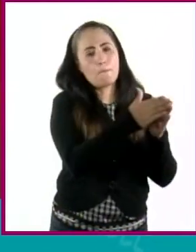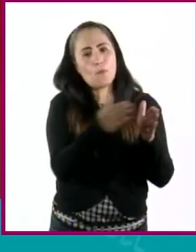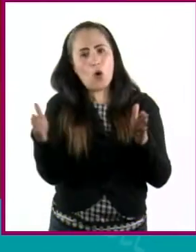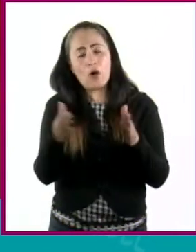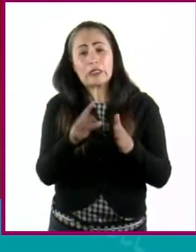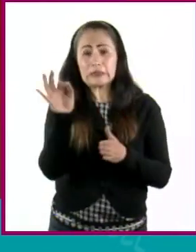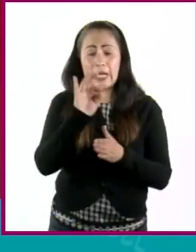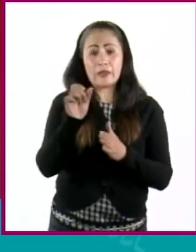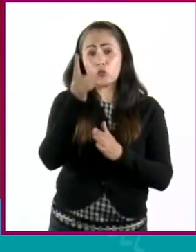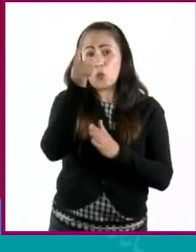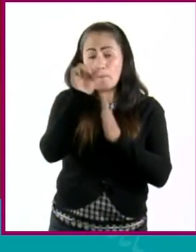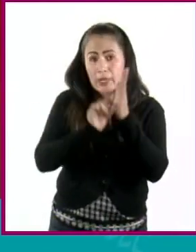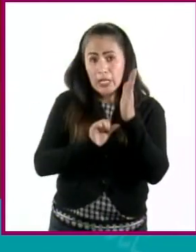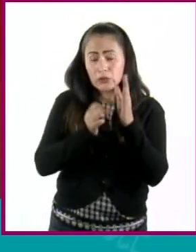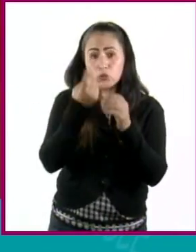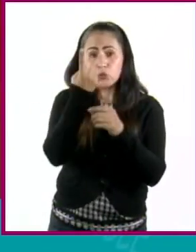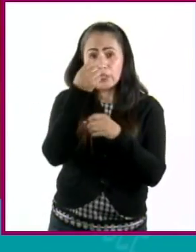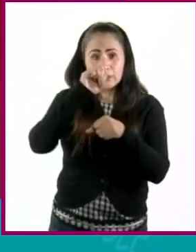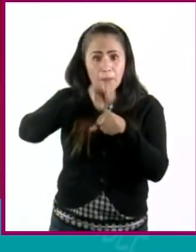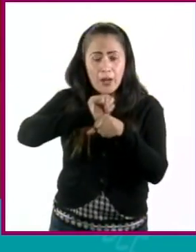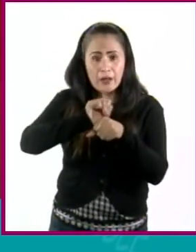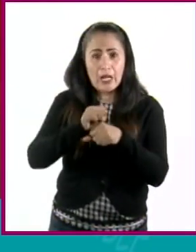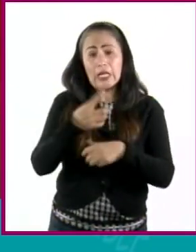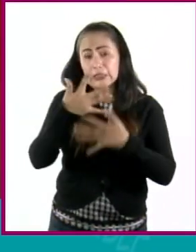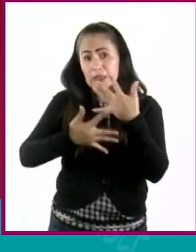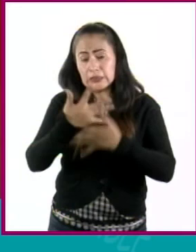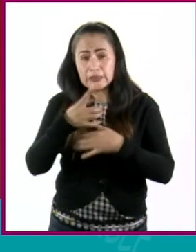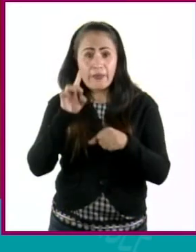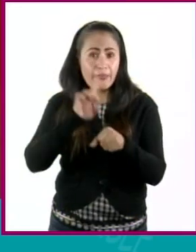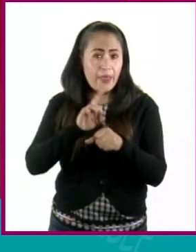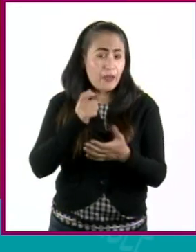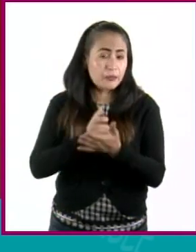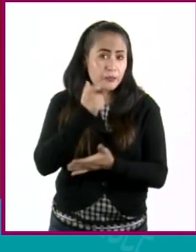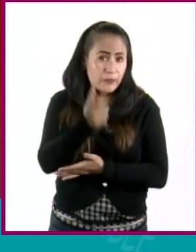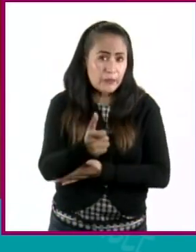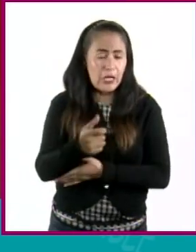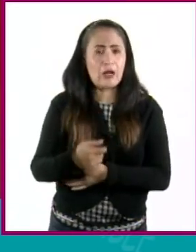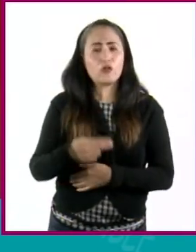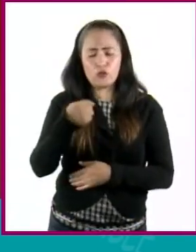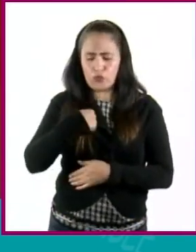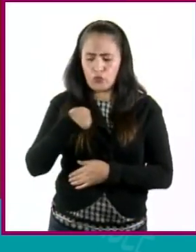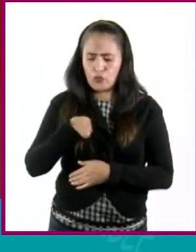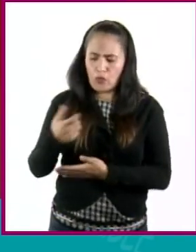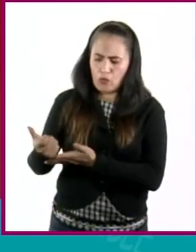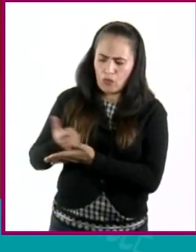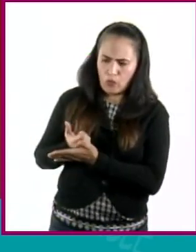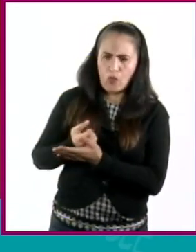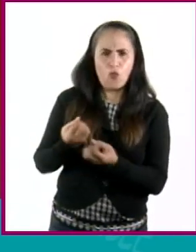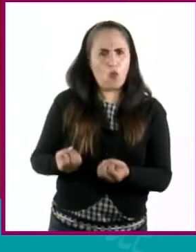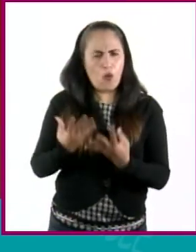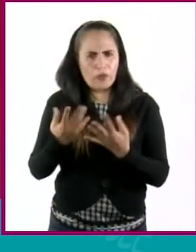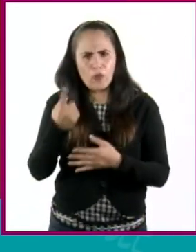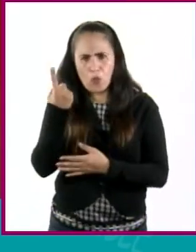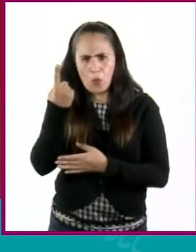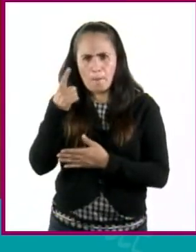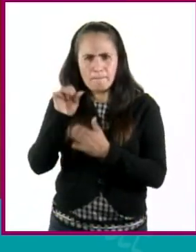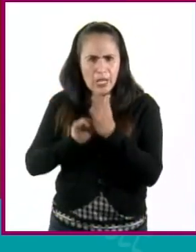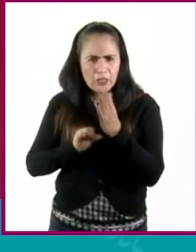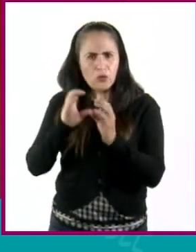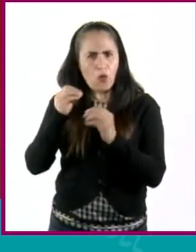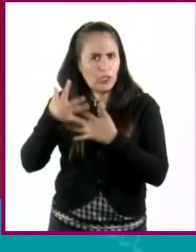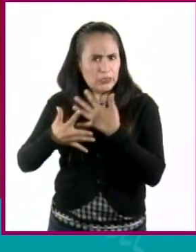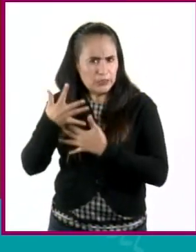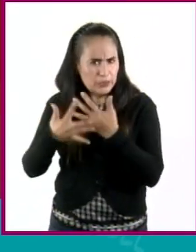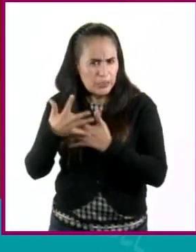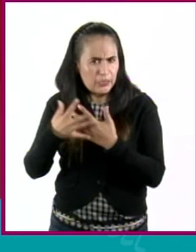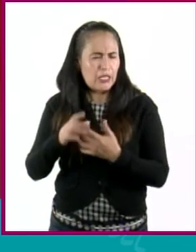El pago es mensual, el pago es semanal, el pago es quincenal. Se tiene que ajustar a nuestros ingresos, a mí cada cuánto me pagan, cada quincena, cada mes. También